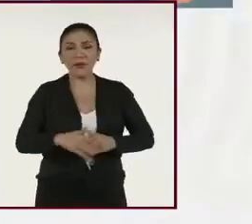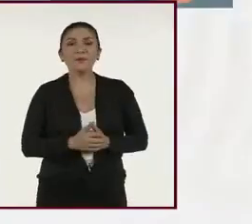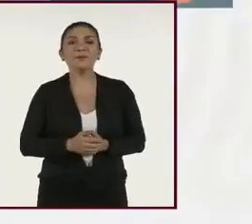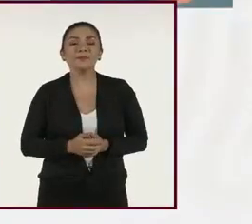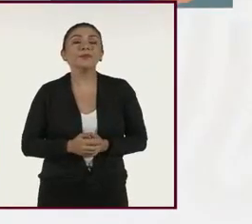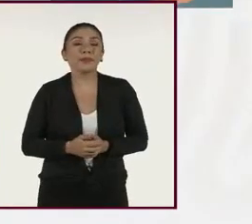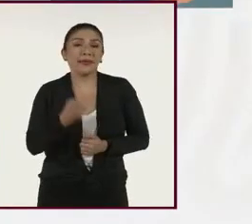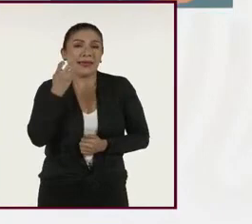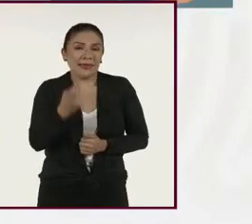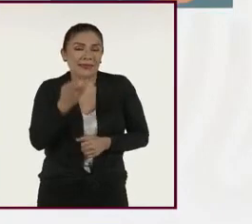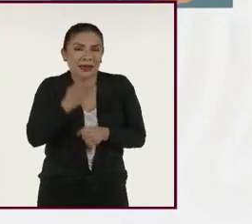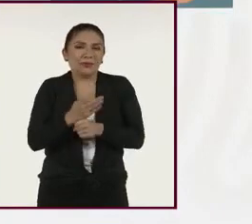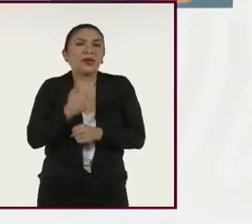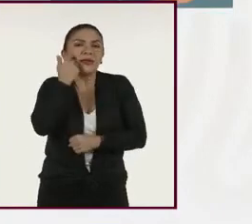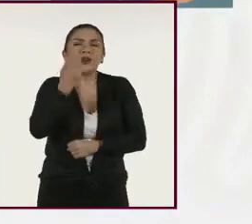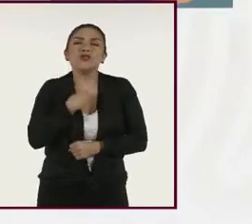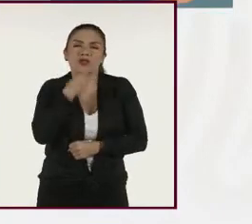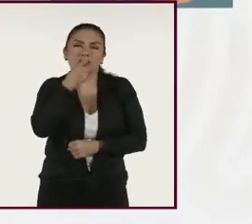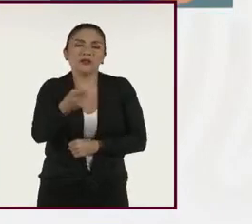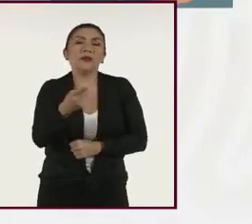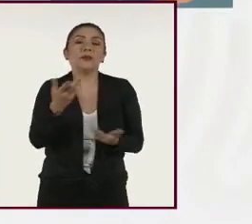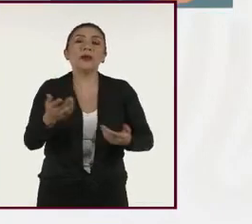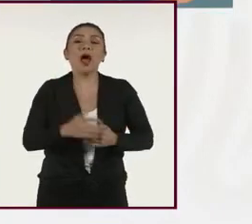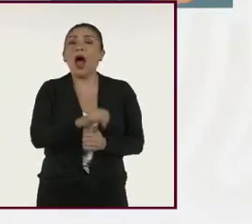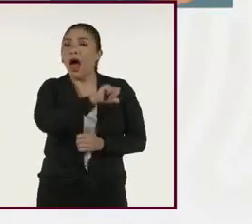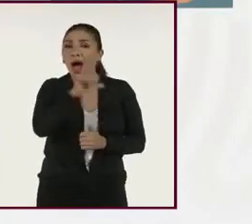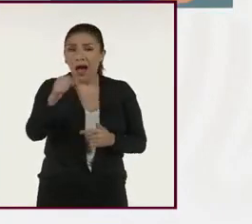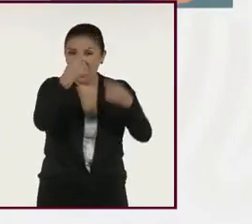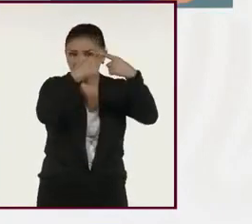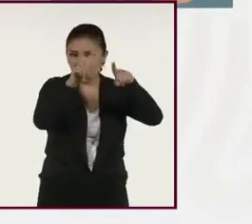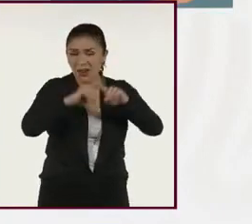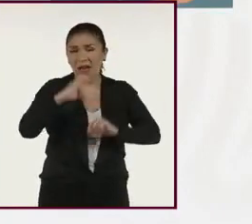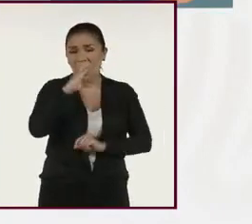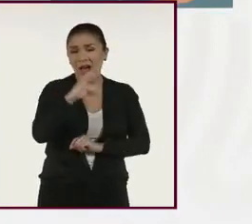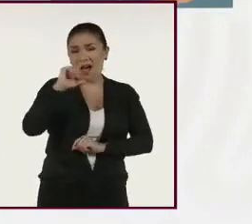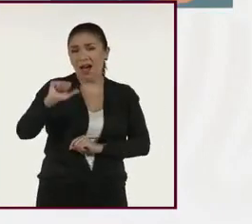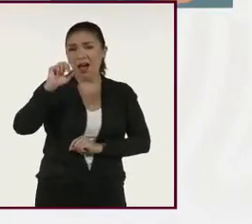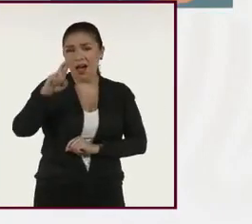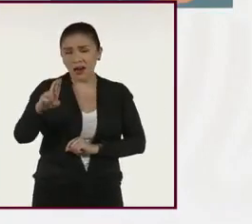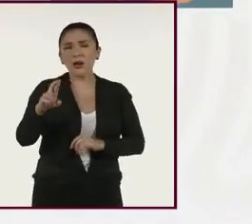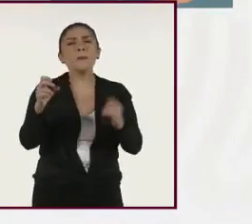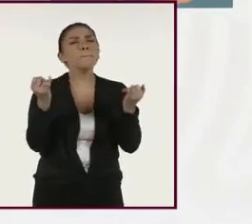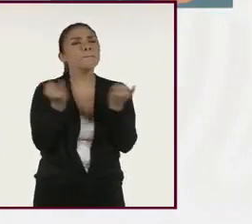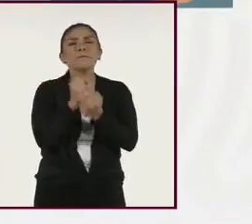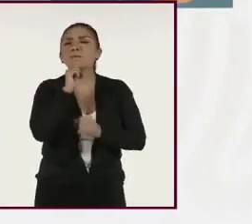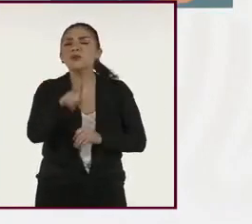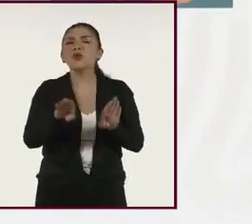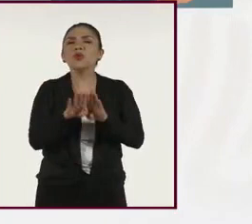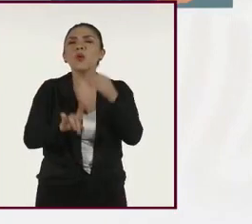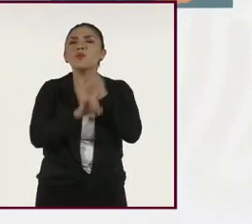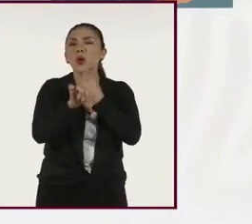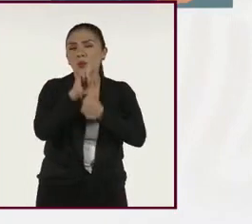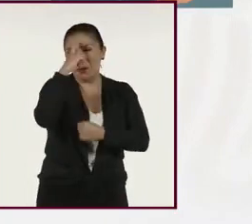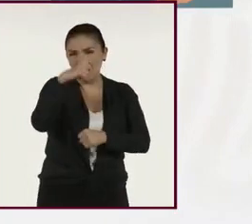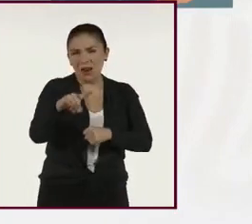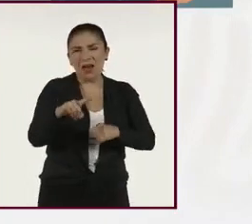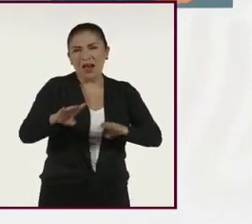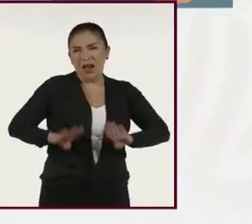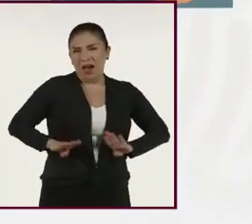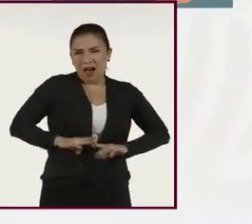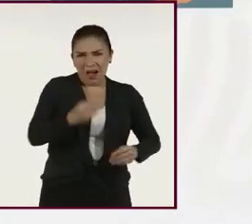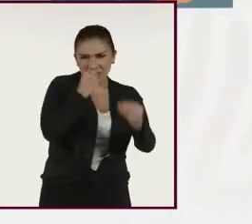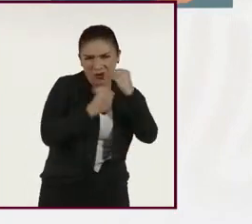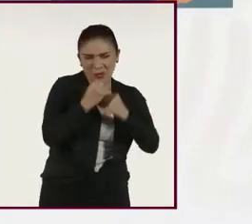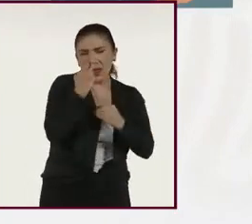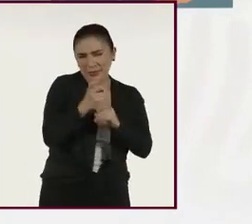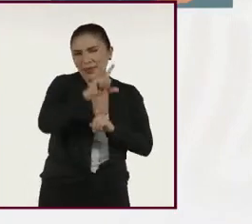pasar a estas, quisiera primero comentarles que todas las conductas alimentarias de riesgo, al igual que los trastornos de conducta alimentaria, que veremos un poquito